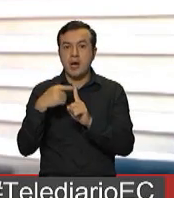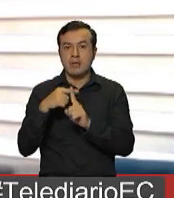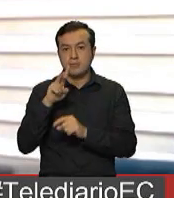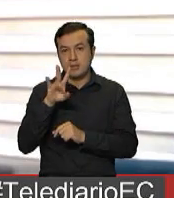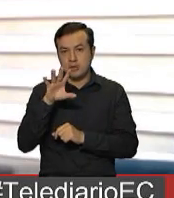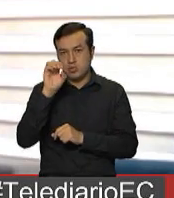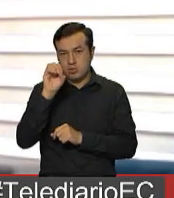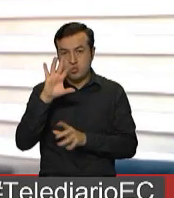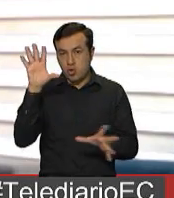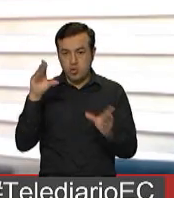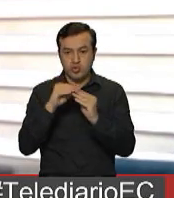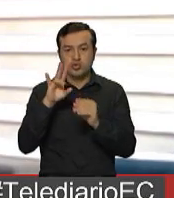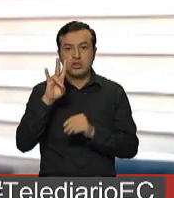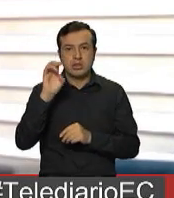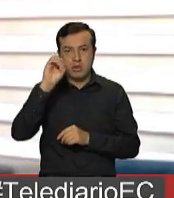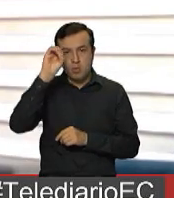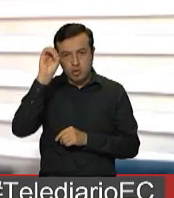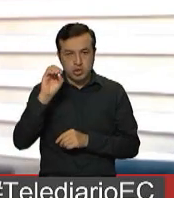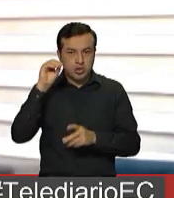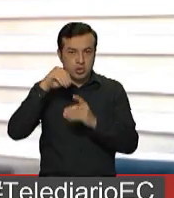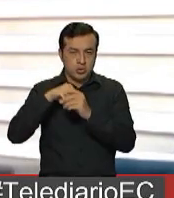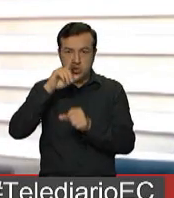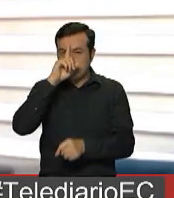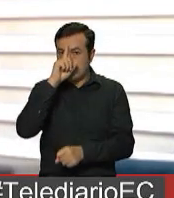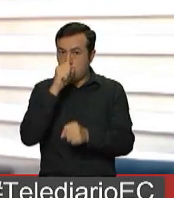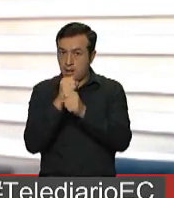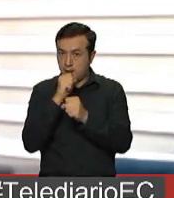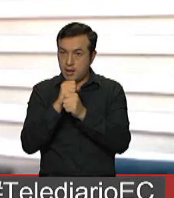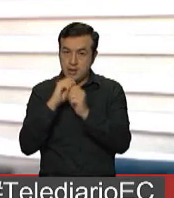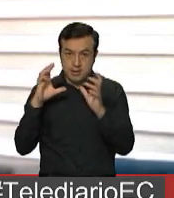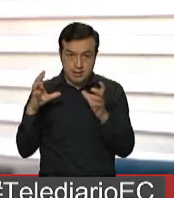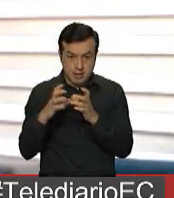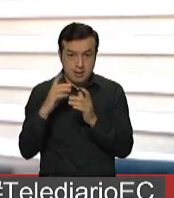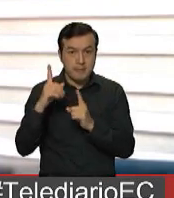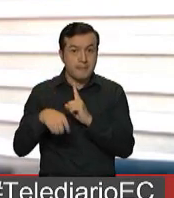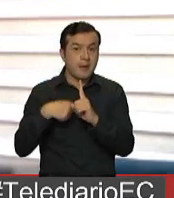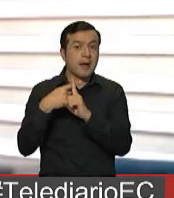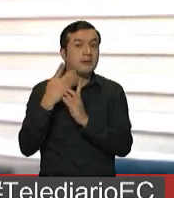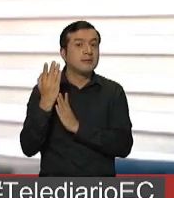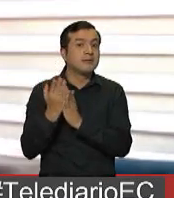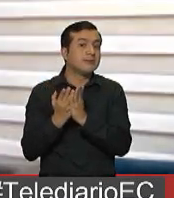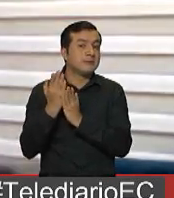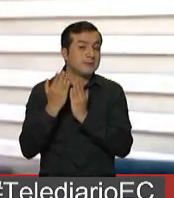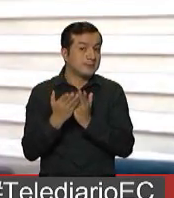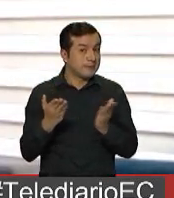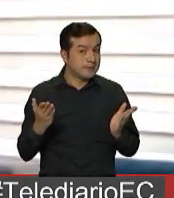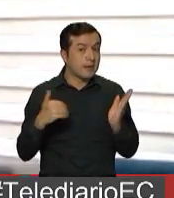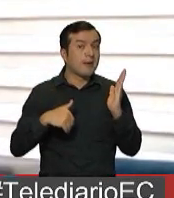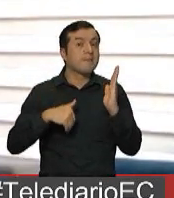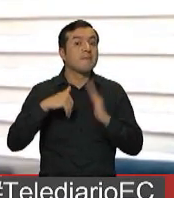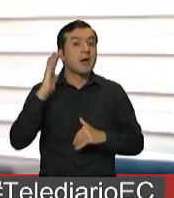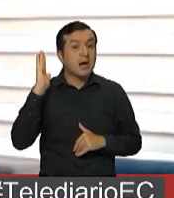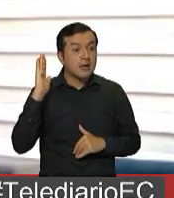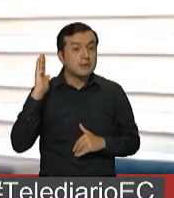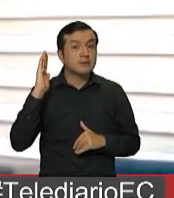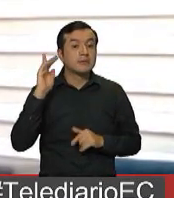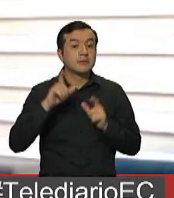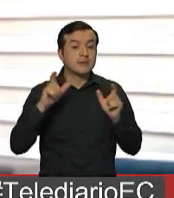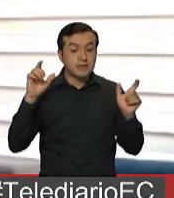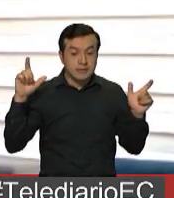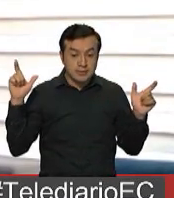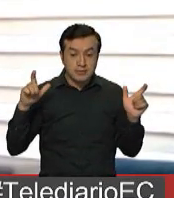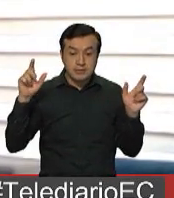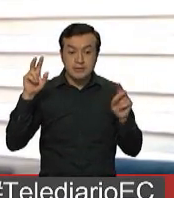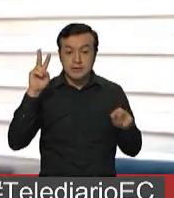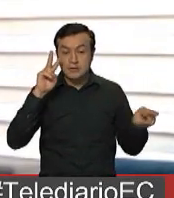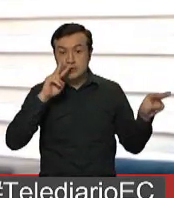operativa de los funcionarios. Entonces también se van a habilitar más servicios y va a fluir mucho más la cantidad de personas que